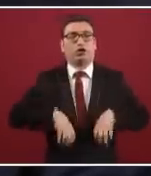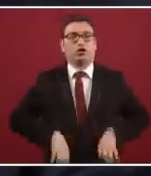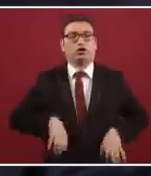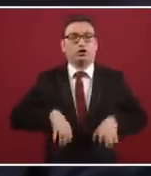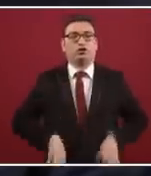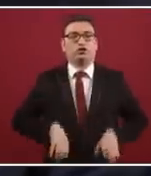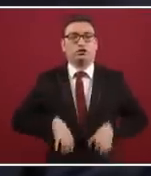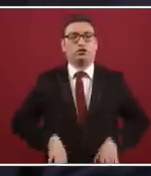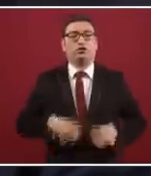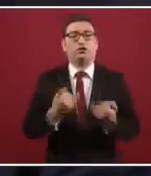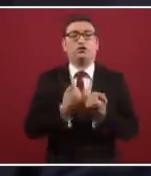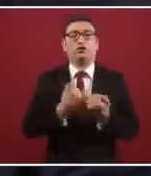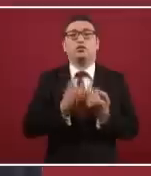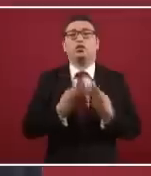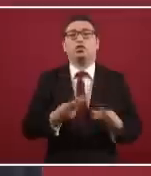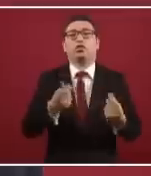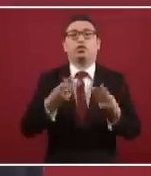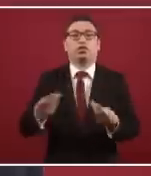y el derroche.